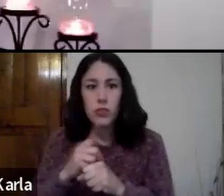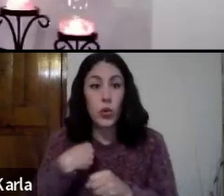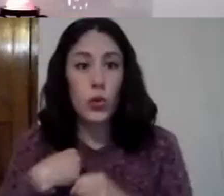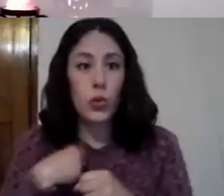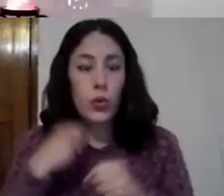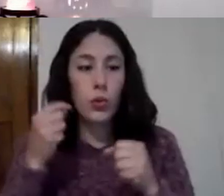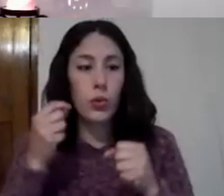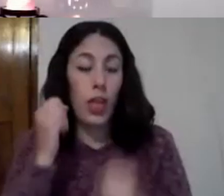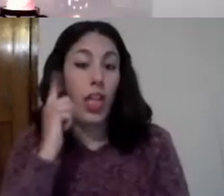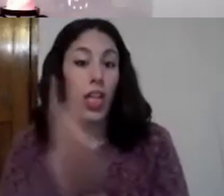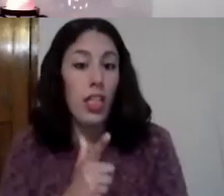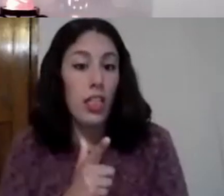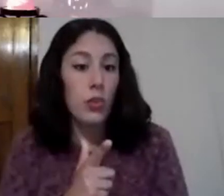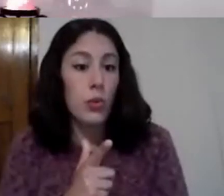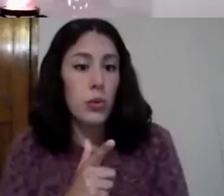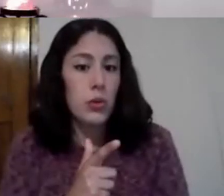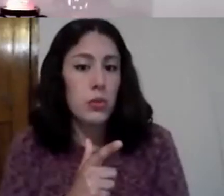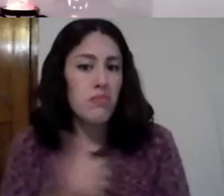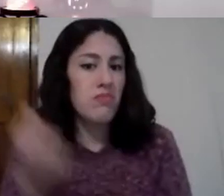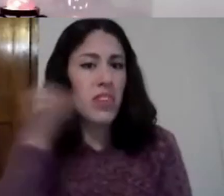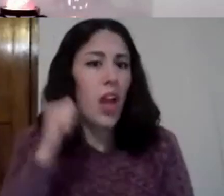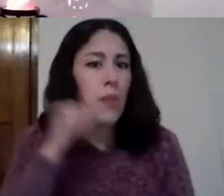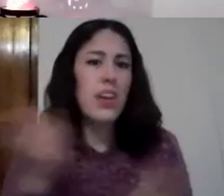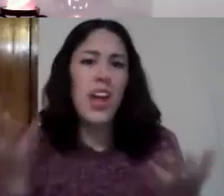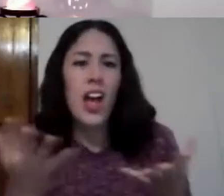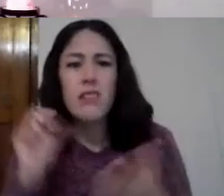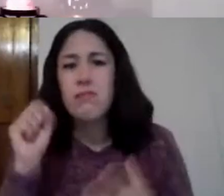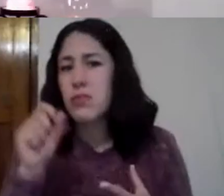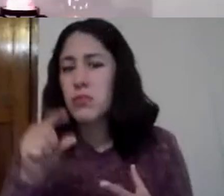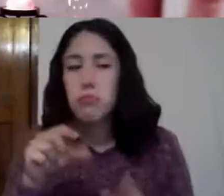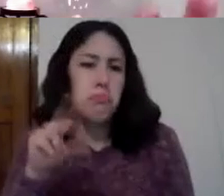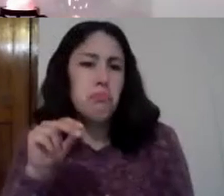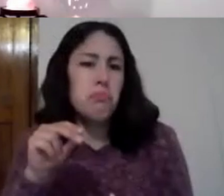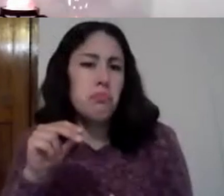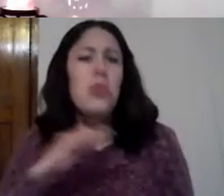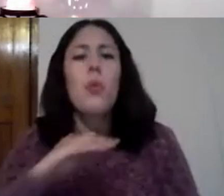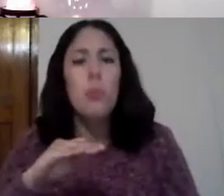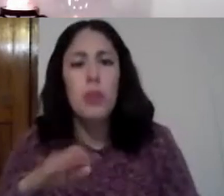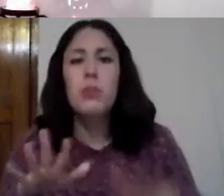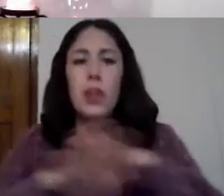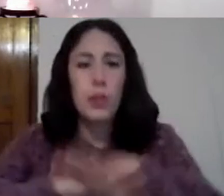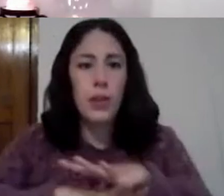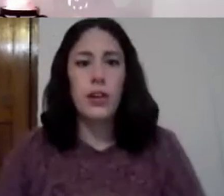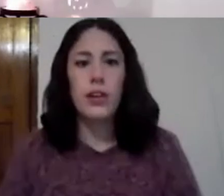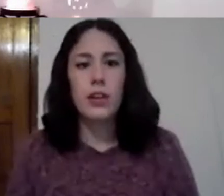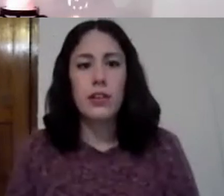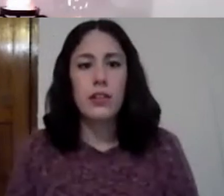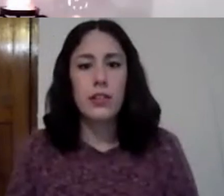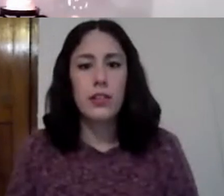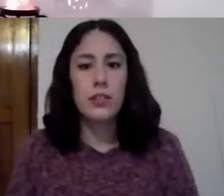hago y ahí y cuando y cuando lo dejó de hacer me doy cuenta